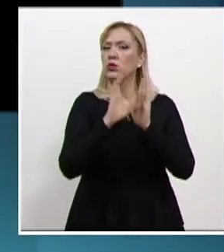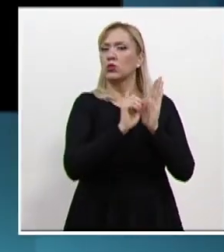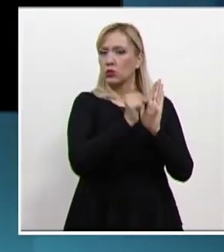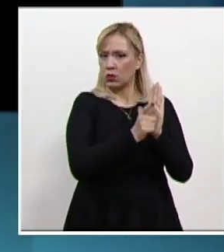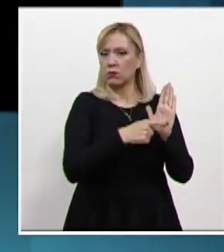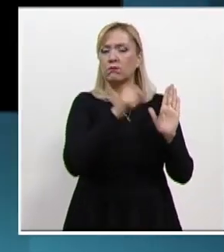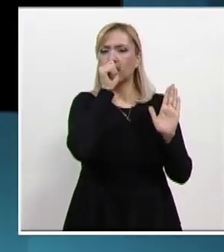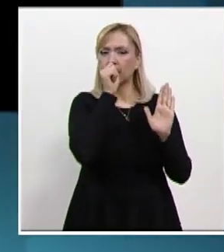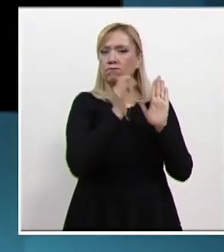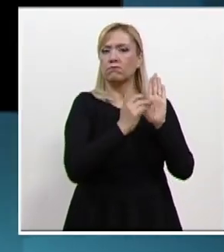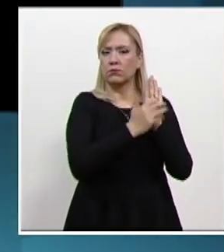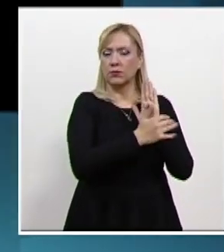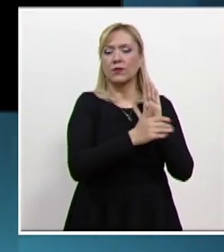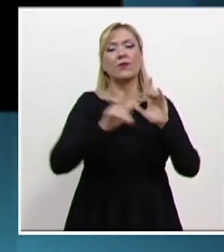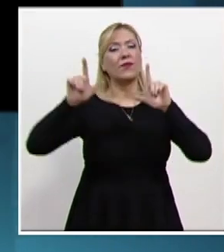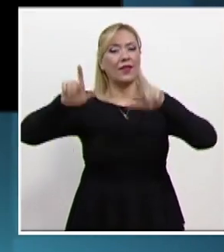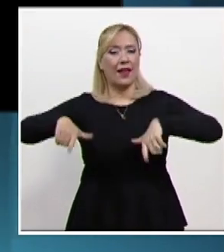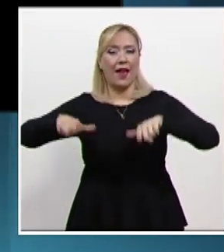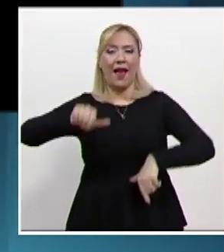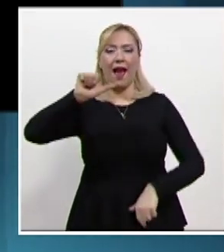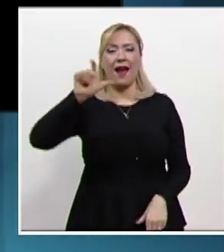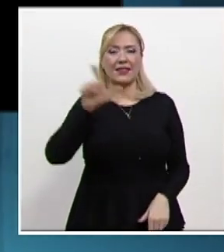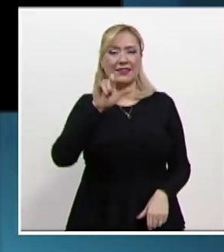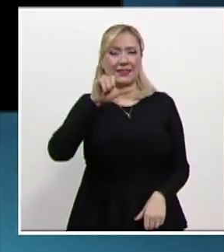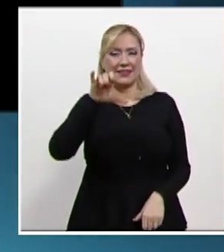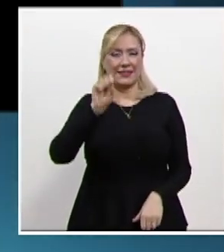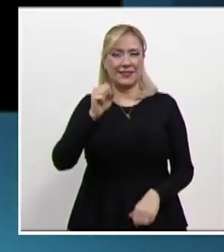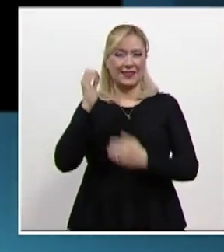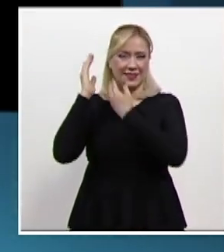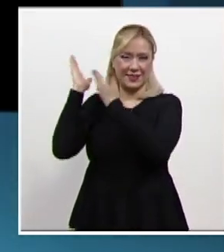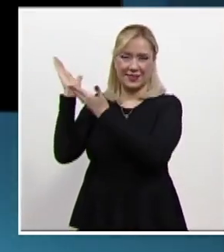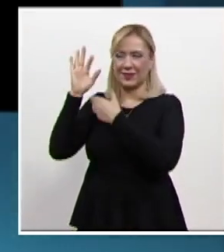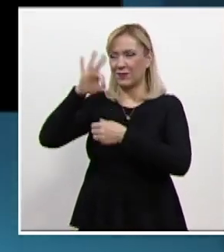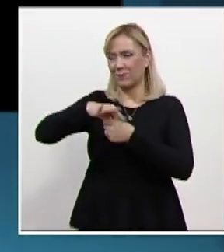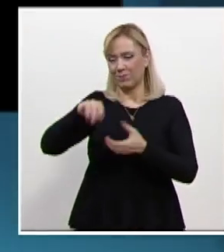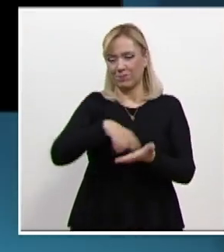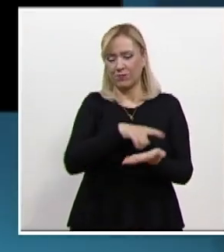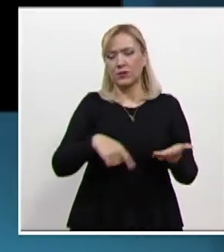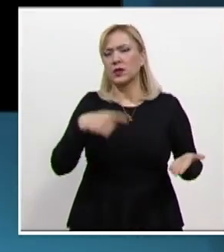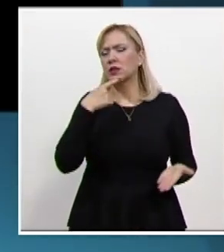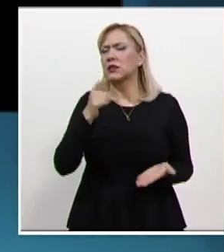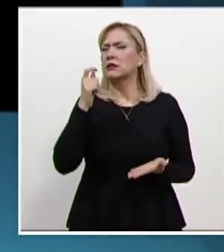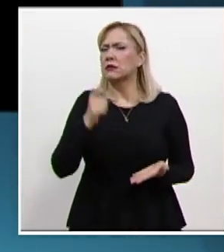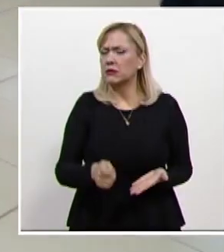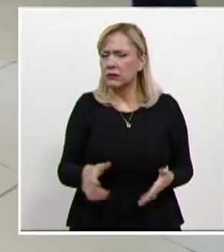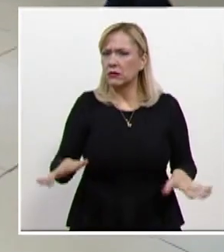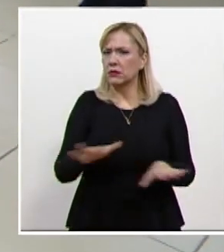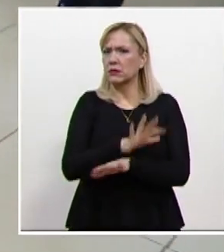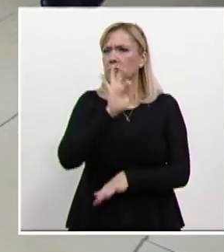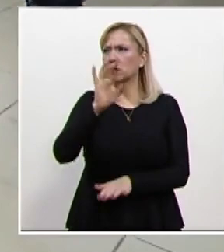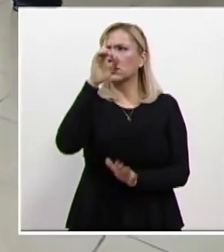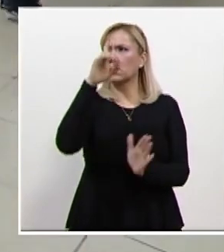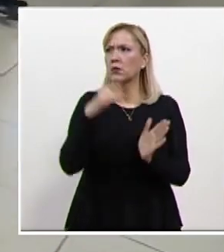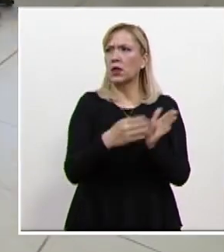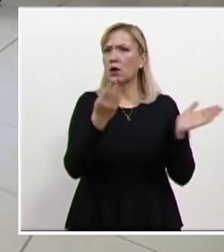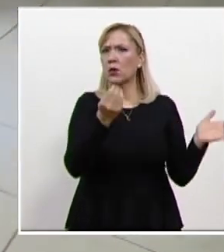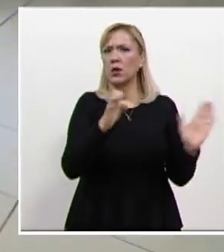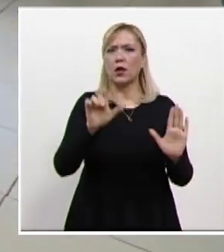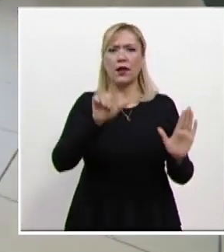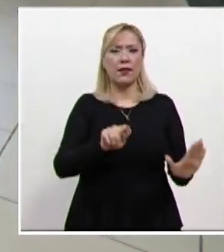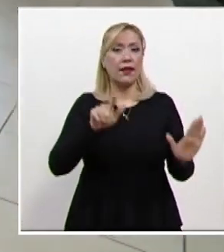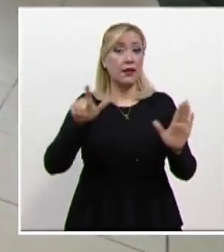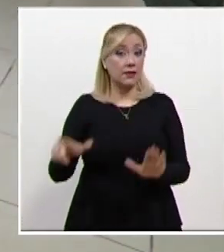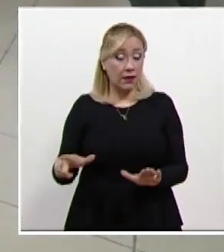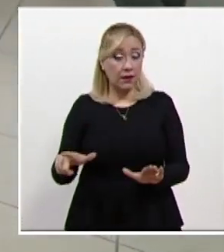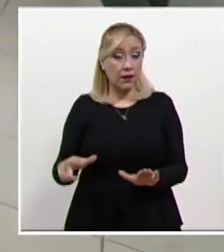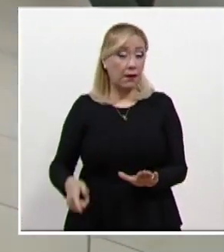blog Axis del Tribunal Electoral. Destaca que como parte de la reforma político-electoral de 1977 se incluyó por